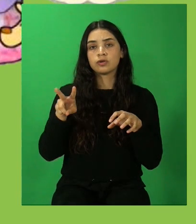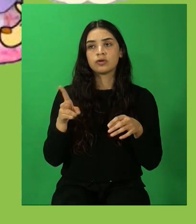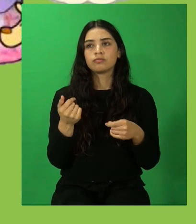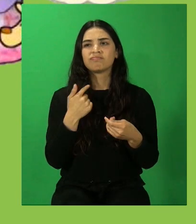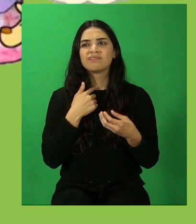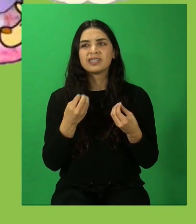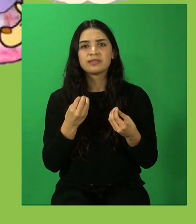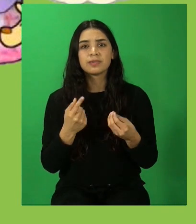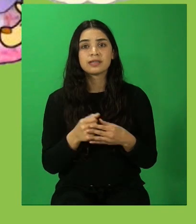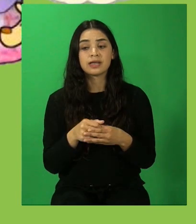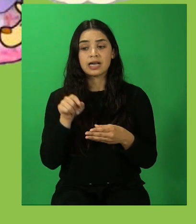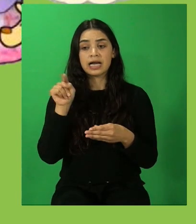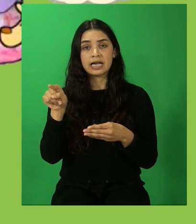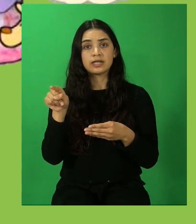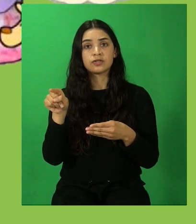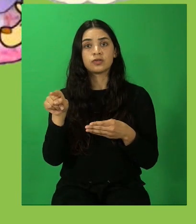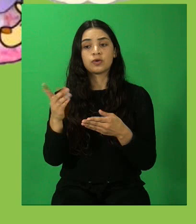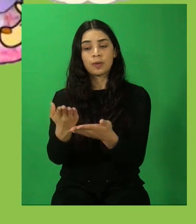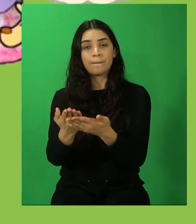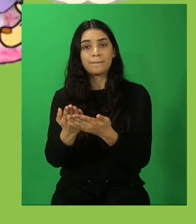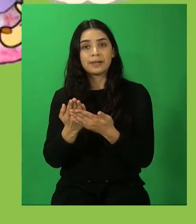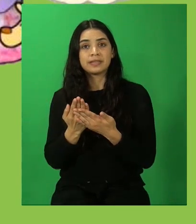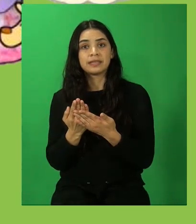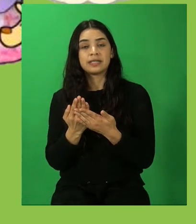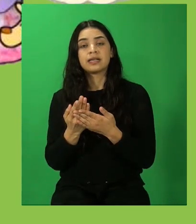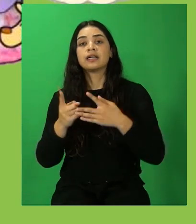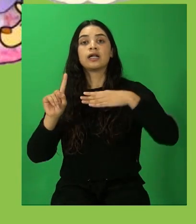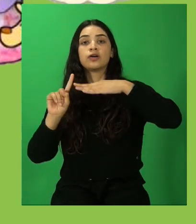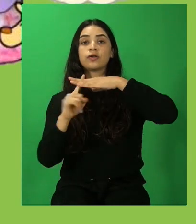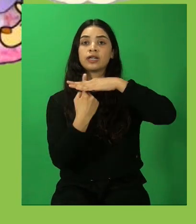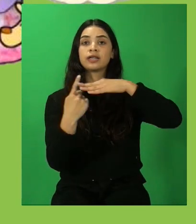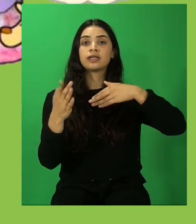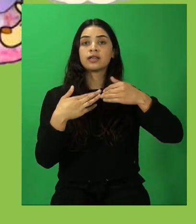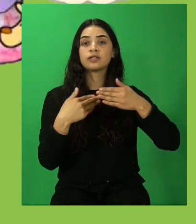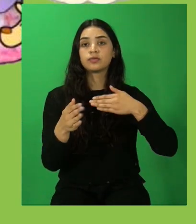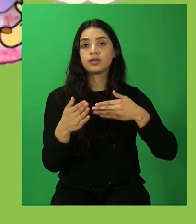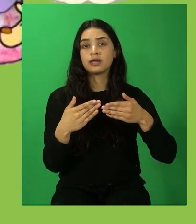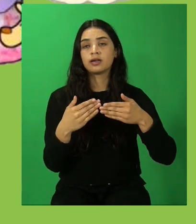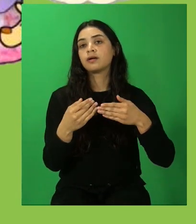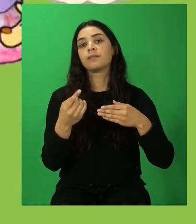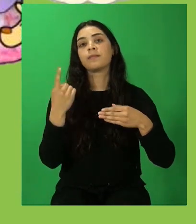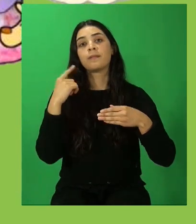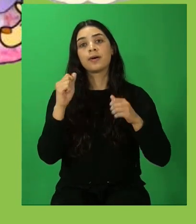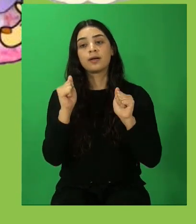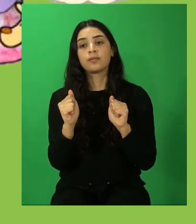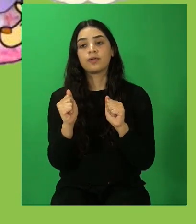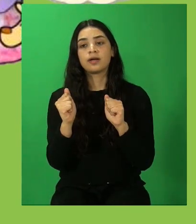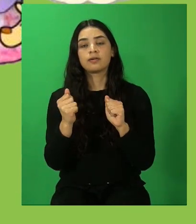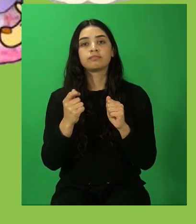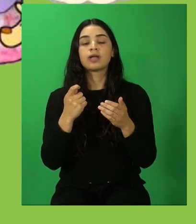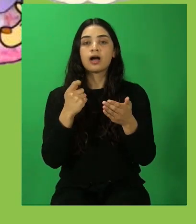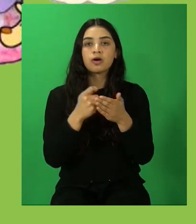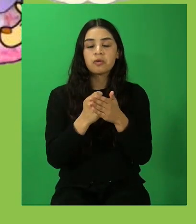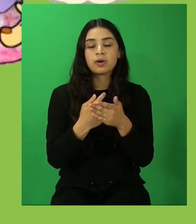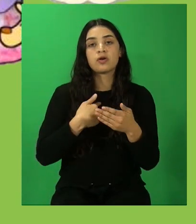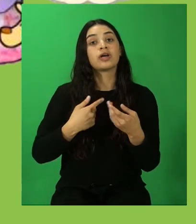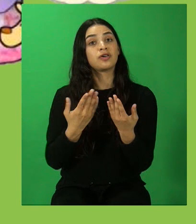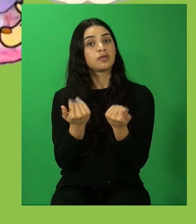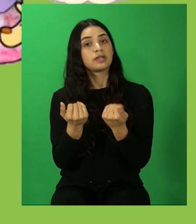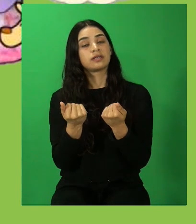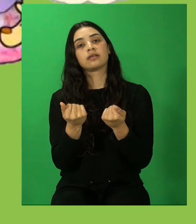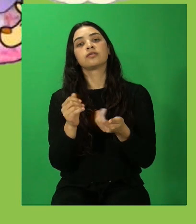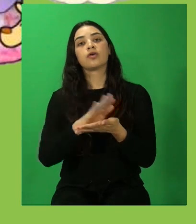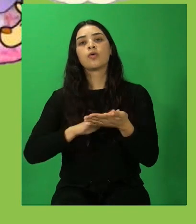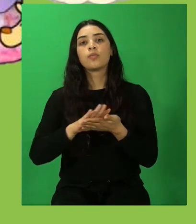una necesidad humana, provienen de la naturaleza y son transformados a través de procesos productivos. Vamos a hablar del ejemplo de